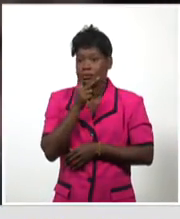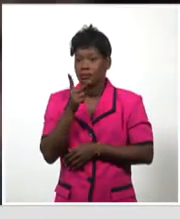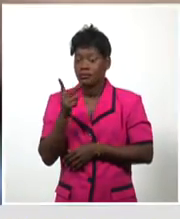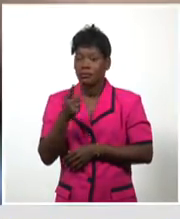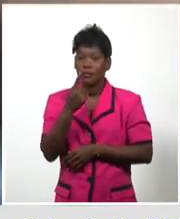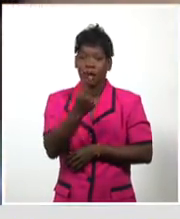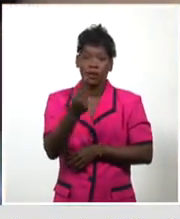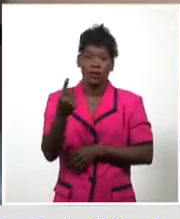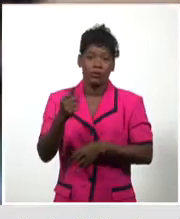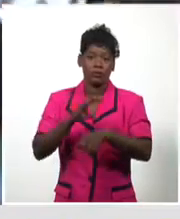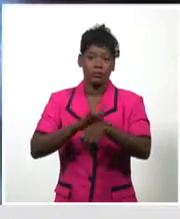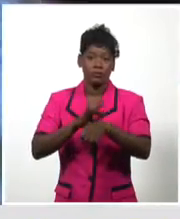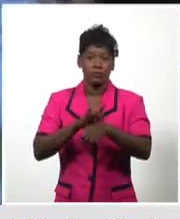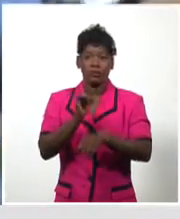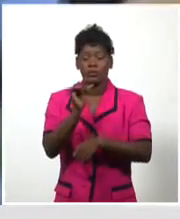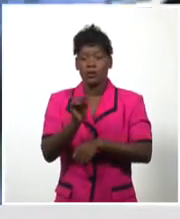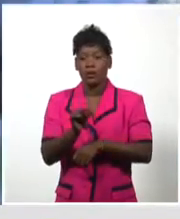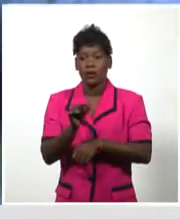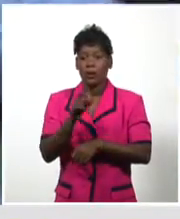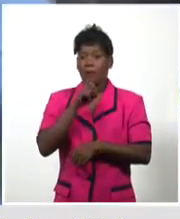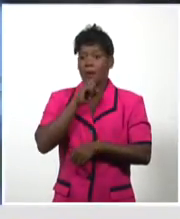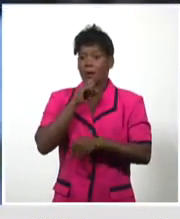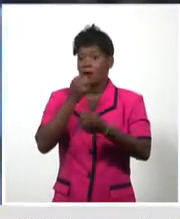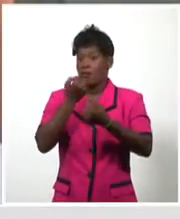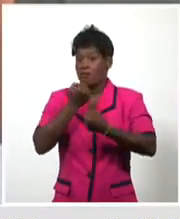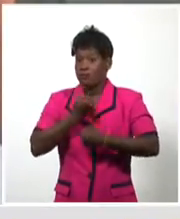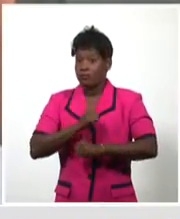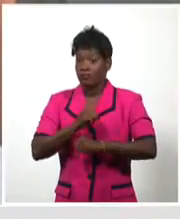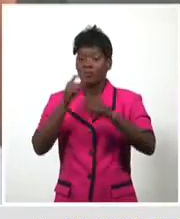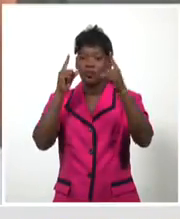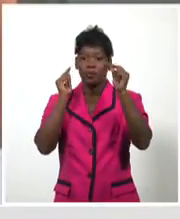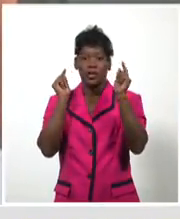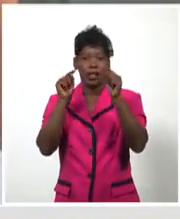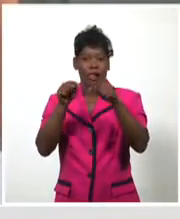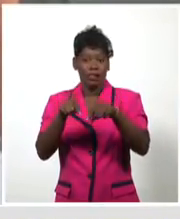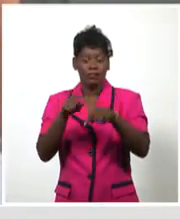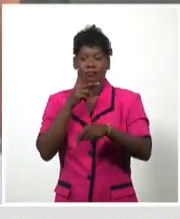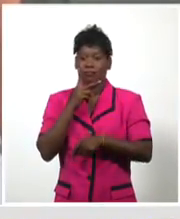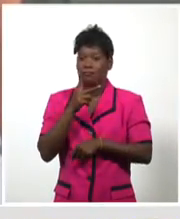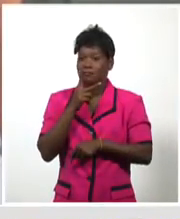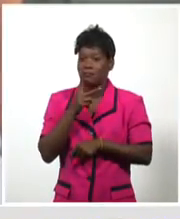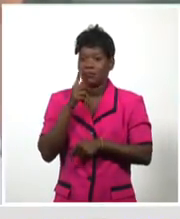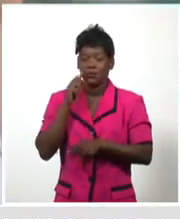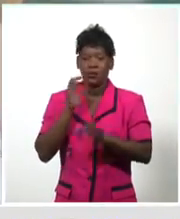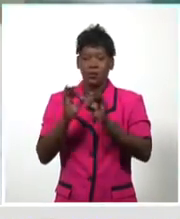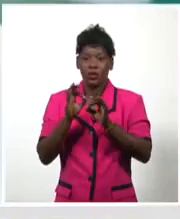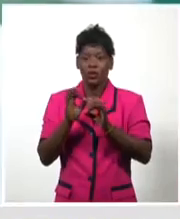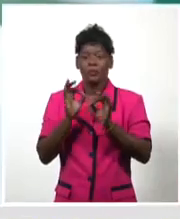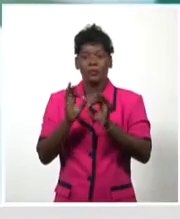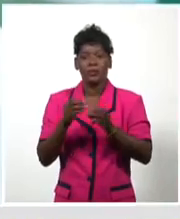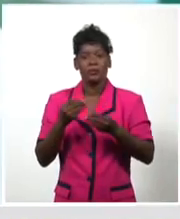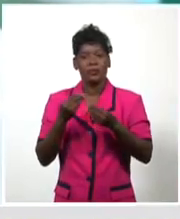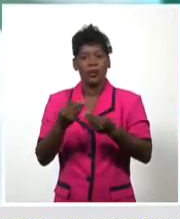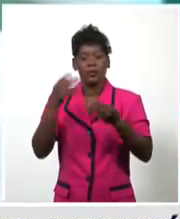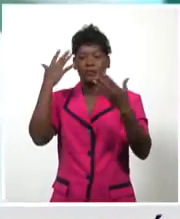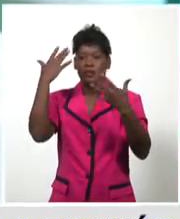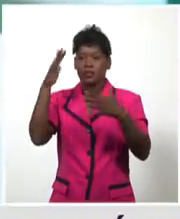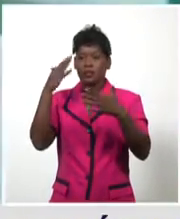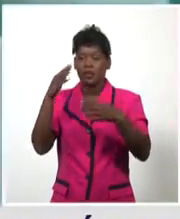que a las madres les nace con el alumbramiento, pero en ellos habita natural. Por eso les reservo el aplauso más fuerte, porque parece fácil